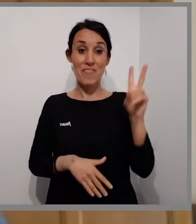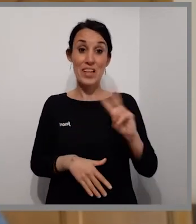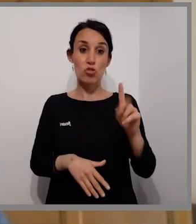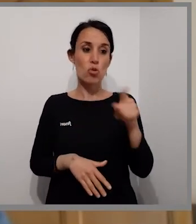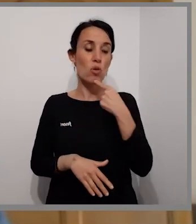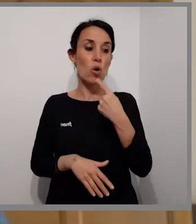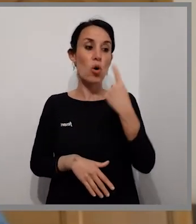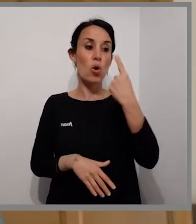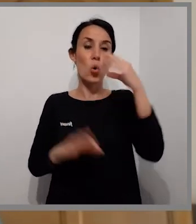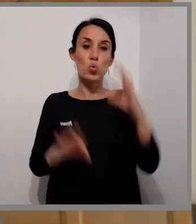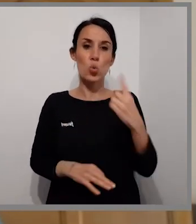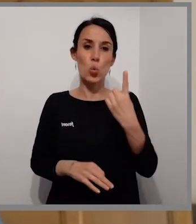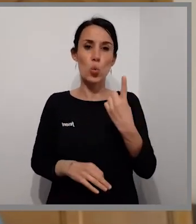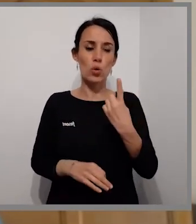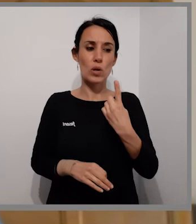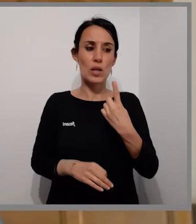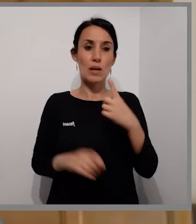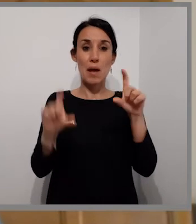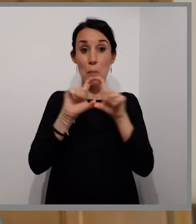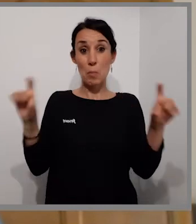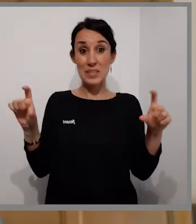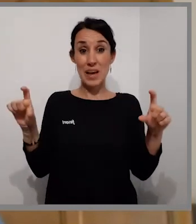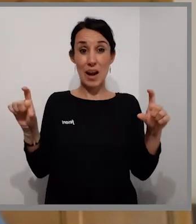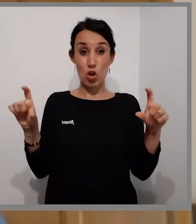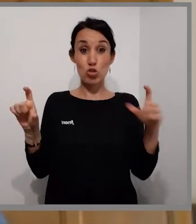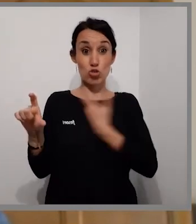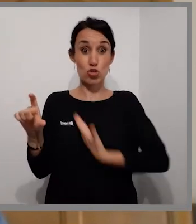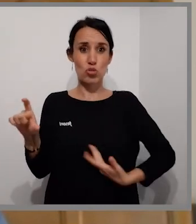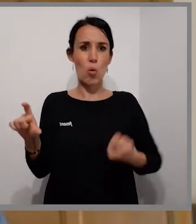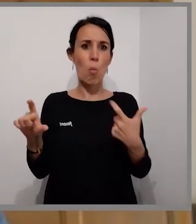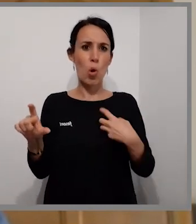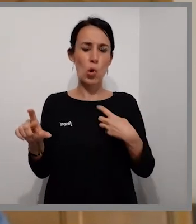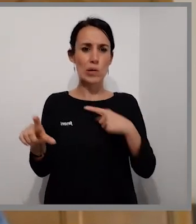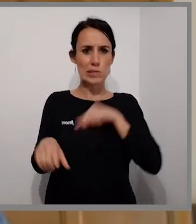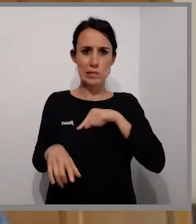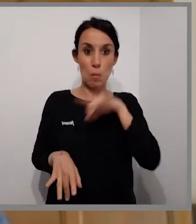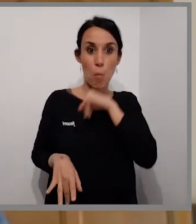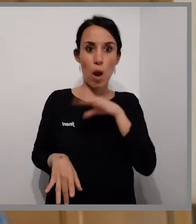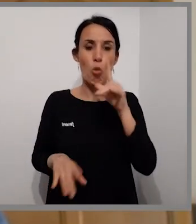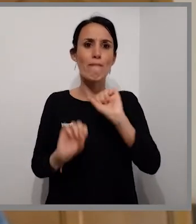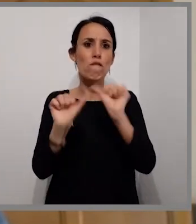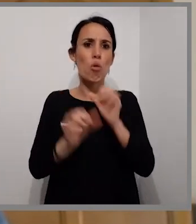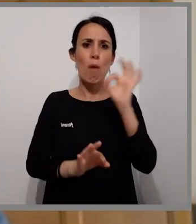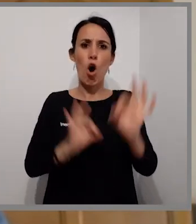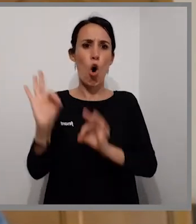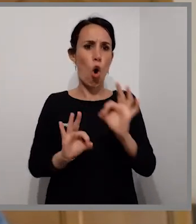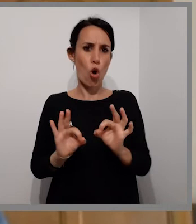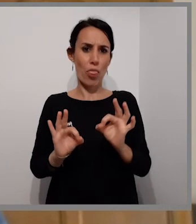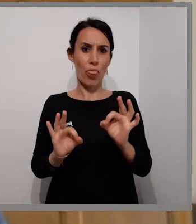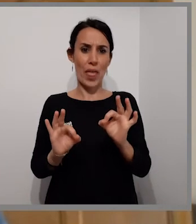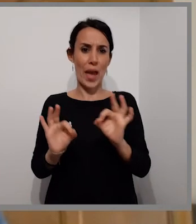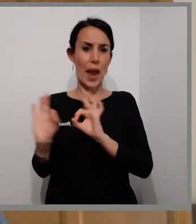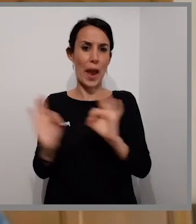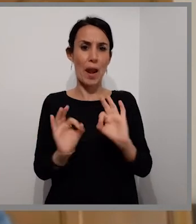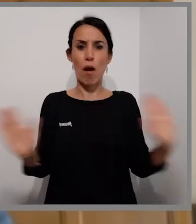Víctor, precisamente uno de los malestares de los empresarios fue la manera desordenada en la que tuvieron que hacer esa